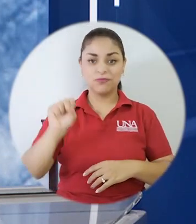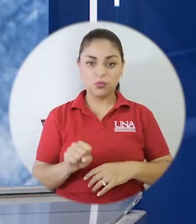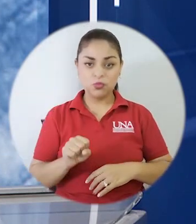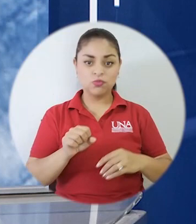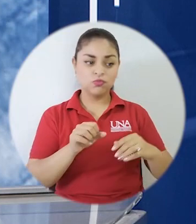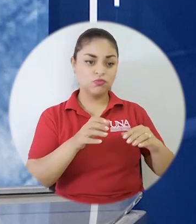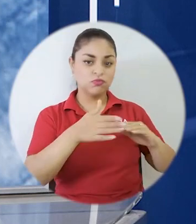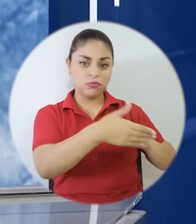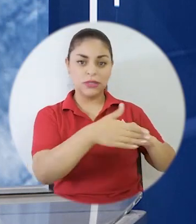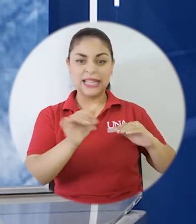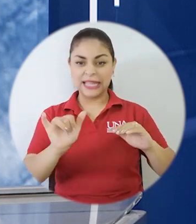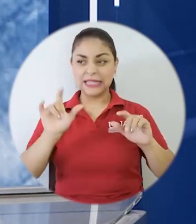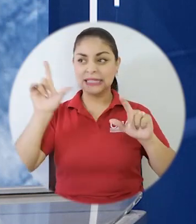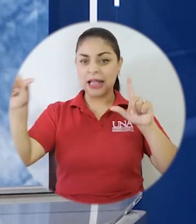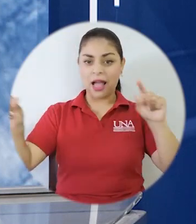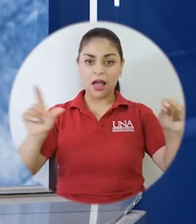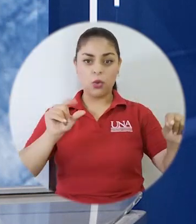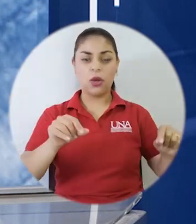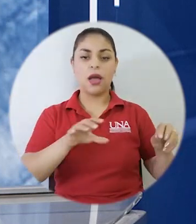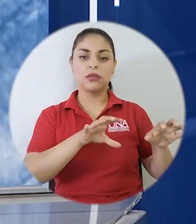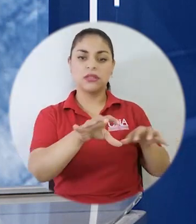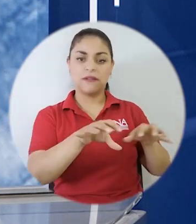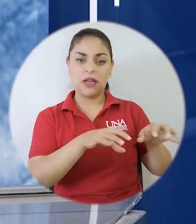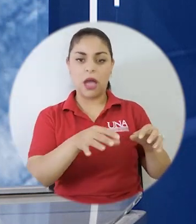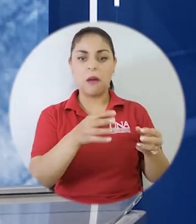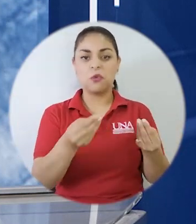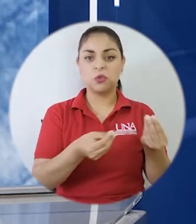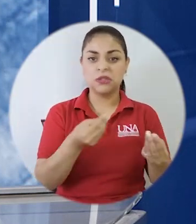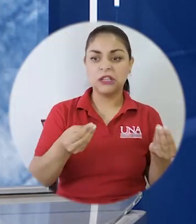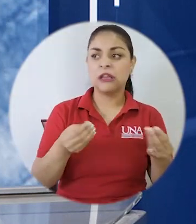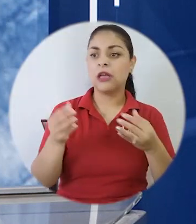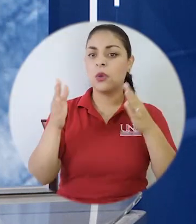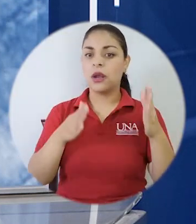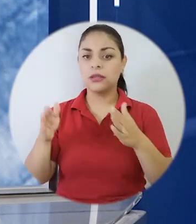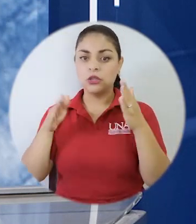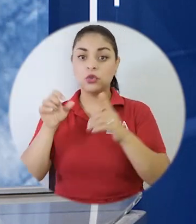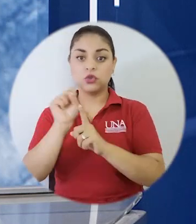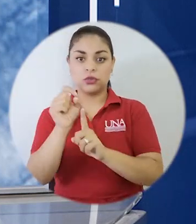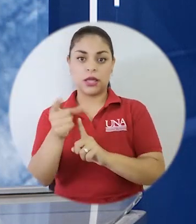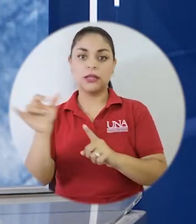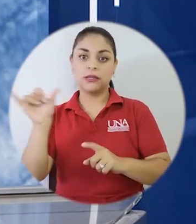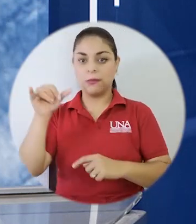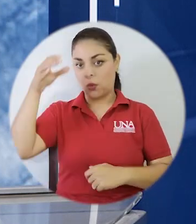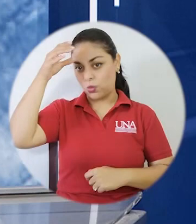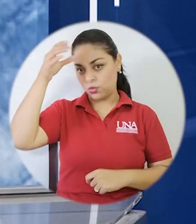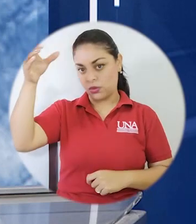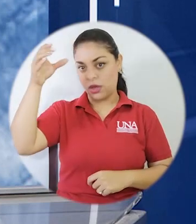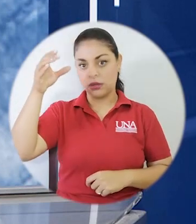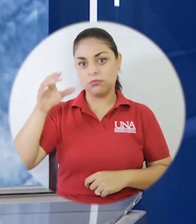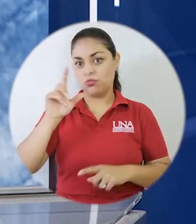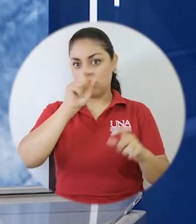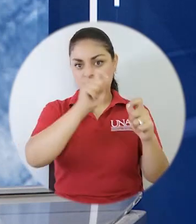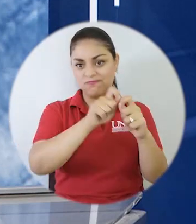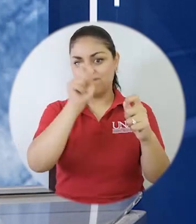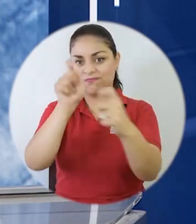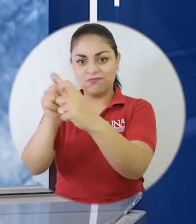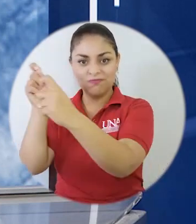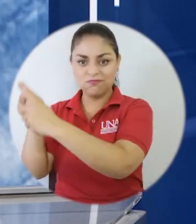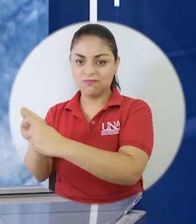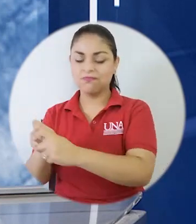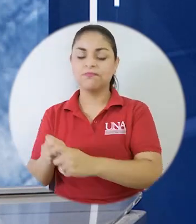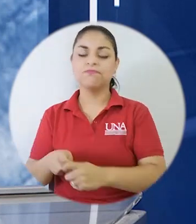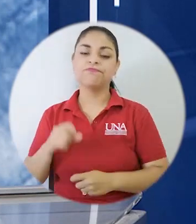territorios desde el punto de vista de actividad productiva, ¿verdad?, de organización social y hasta cultural, son muy,